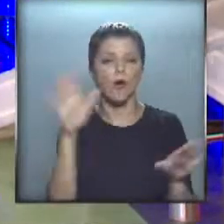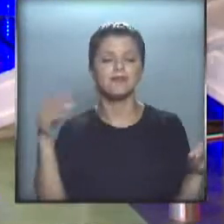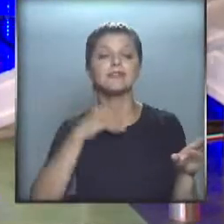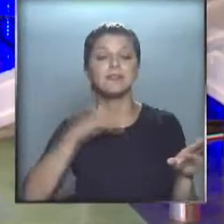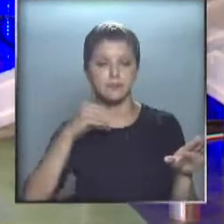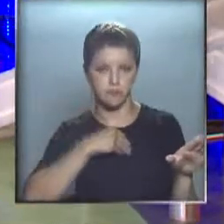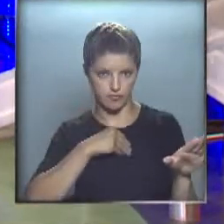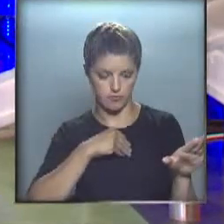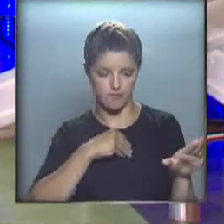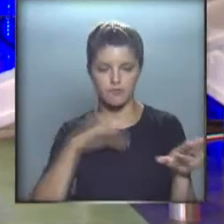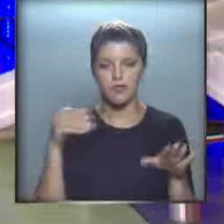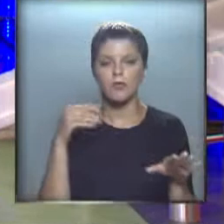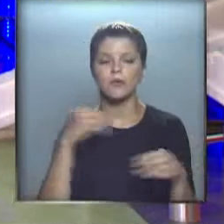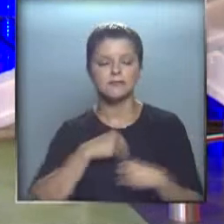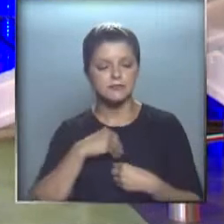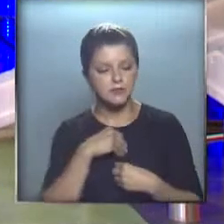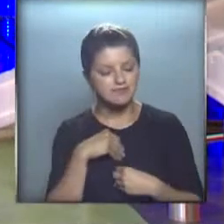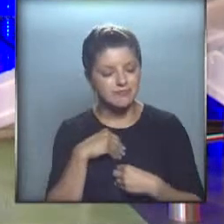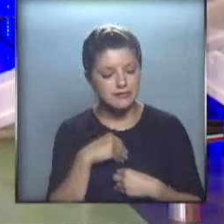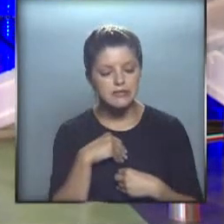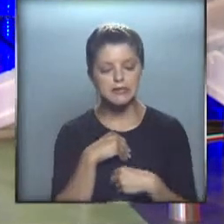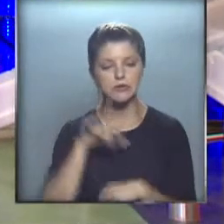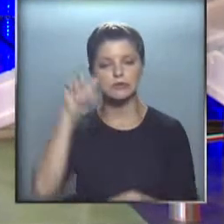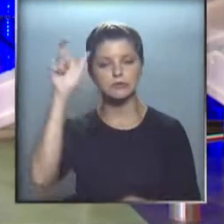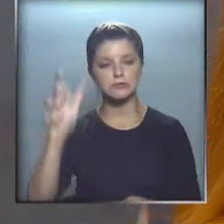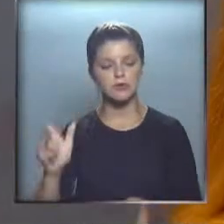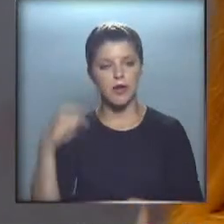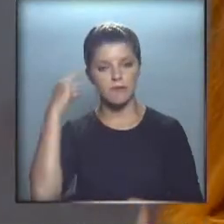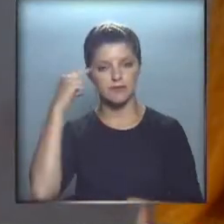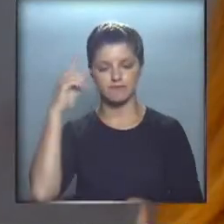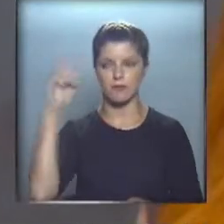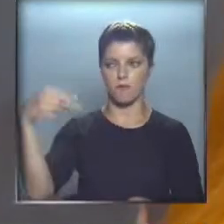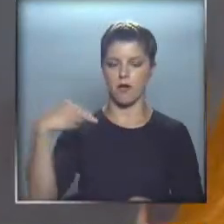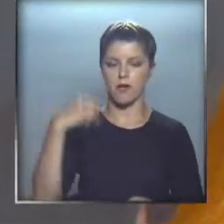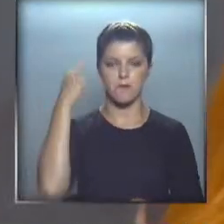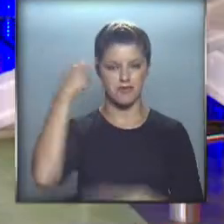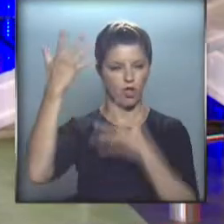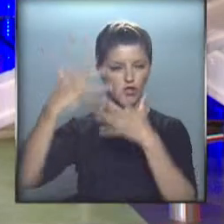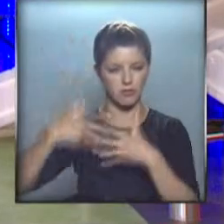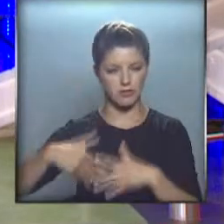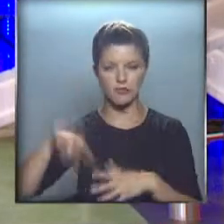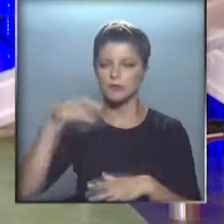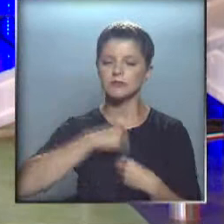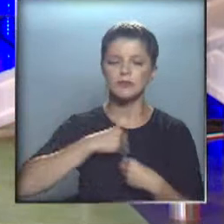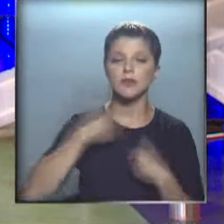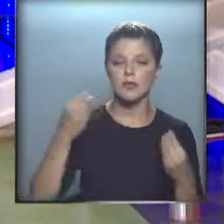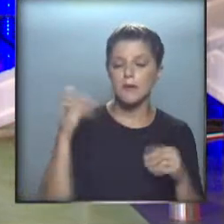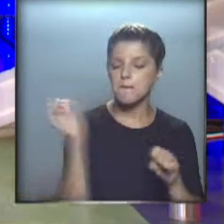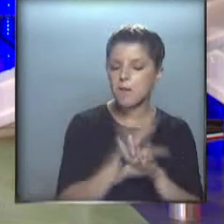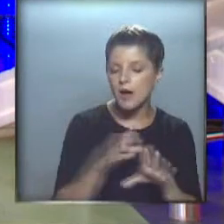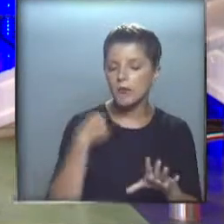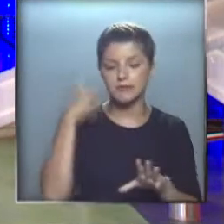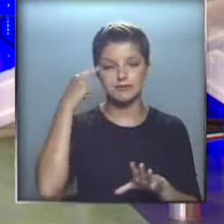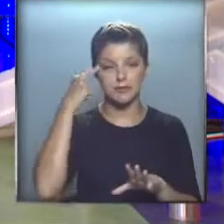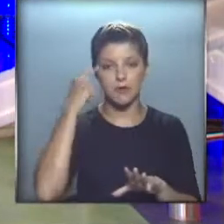cuando sentís que te escuchás que te meten en un estereotipo? ¿Se siente angustia? ¿Se siente que te condicionan? ¿Abrís el placar a la